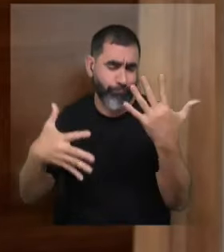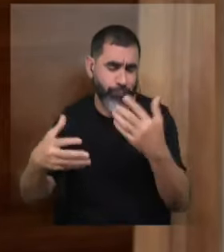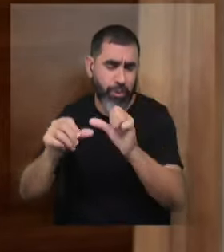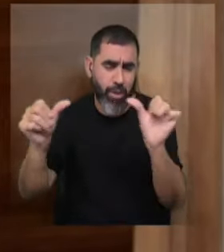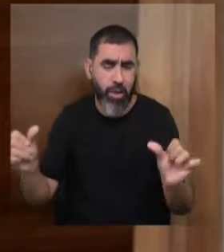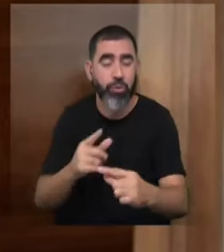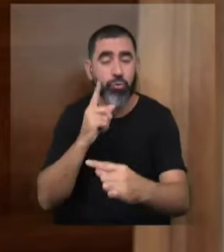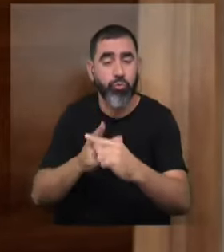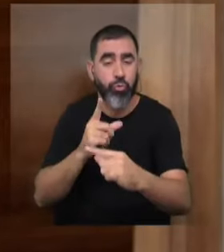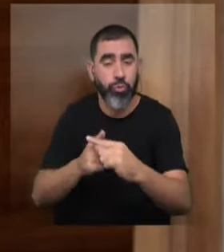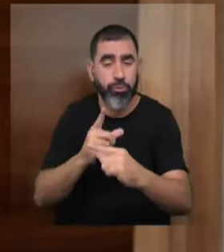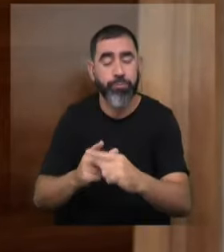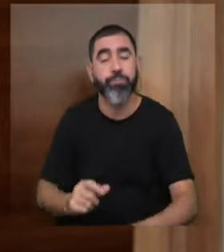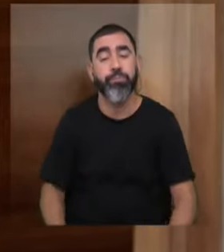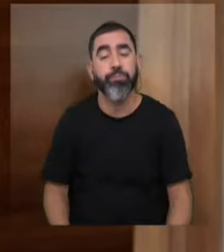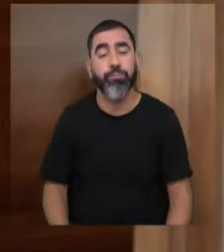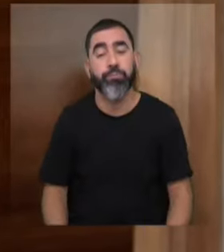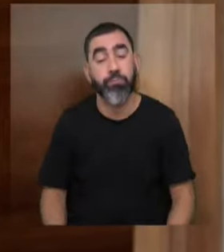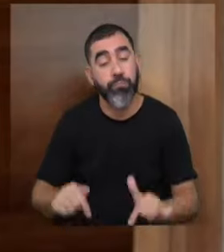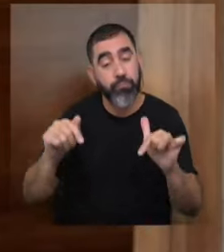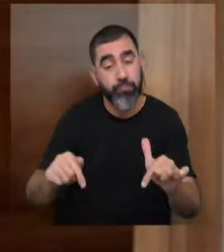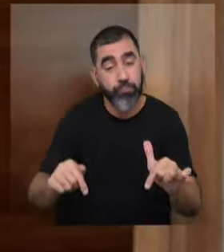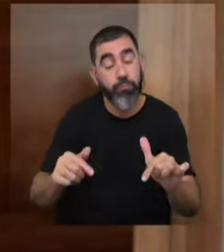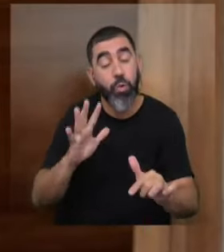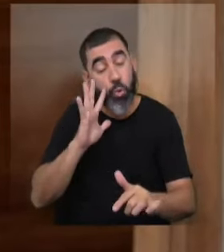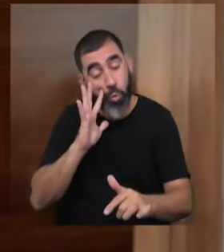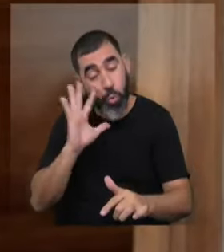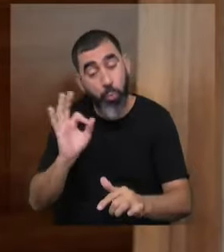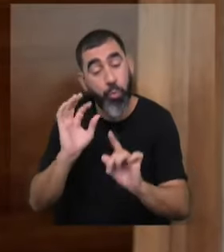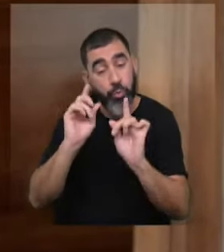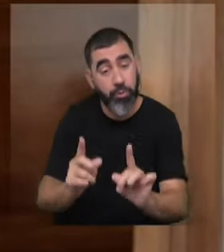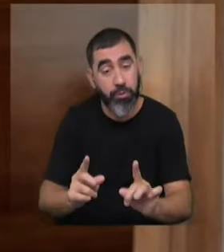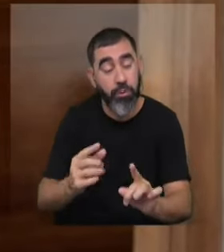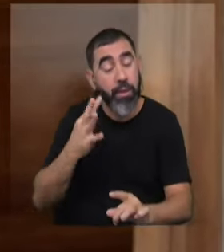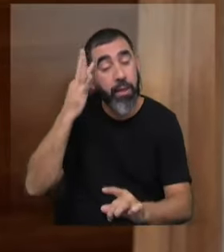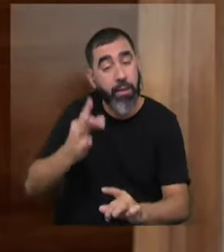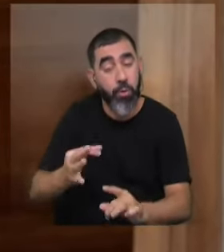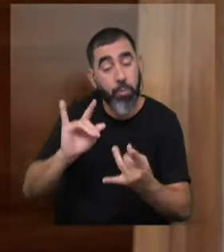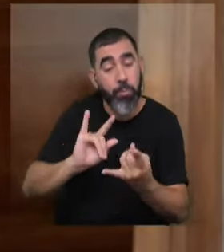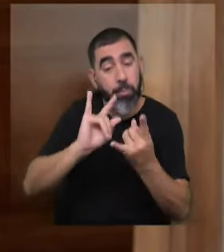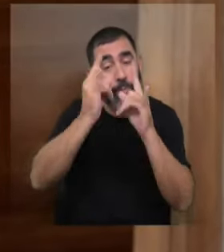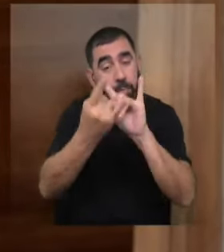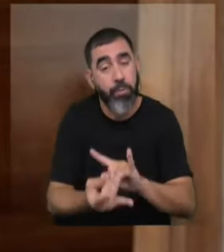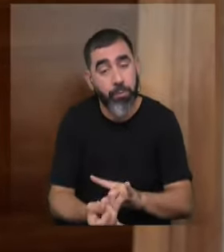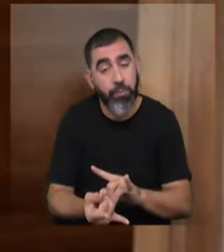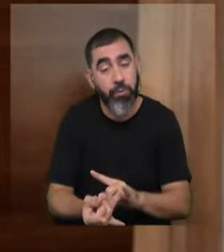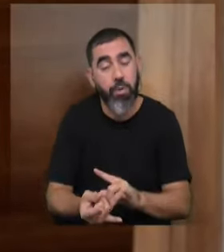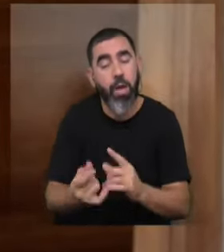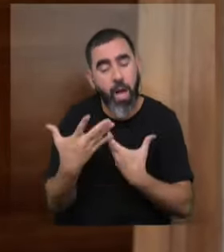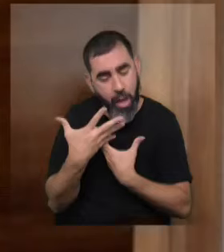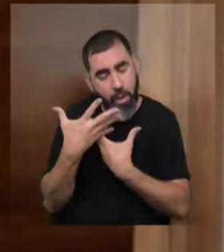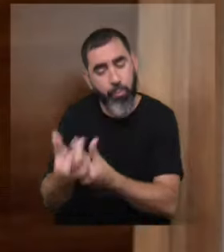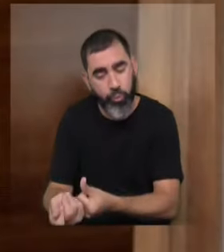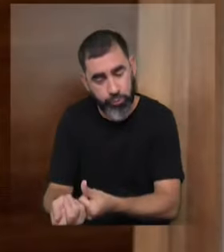acciones afirmativas. Hoy tenemos esa oportunidad y considero que el Parlamento va a